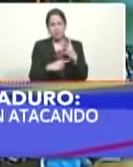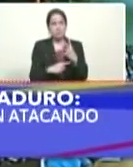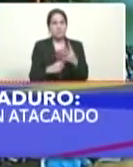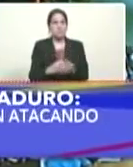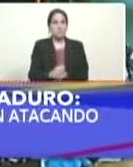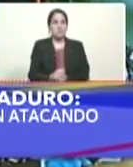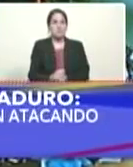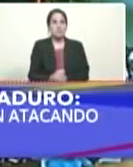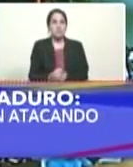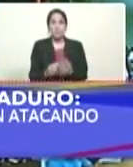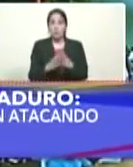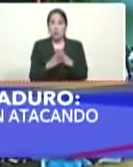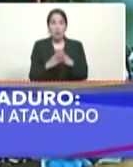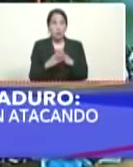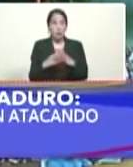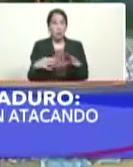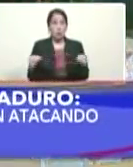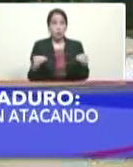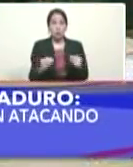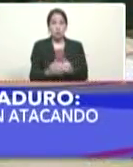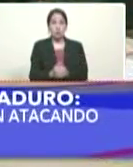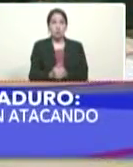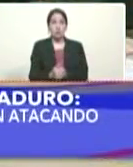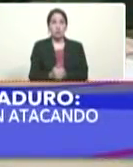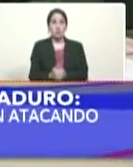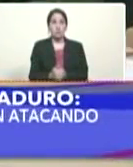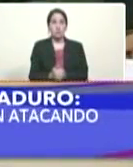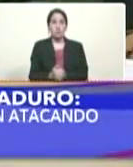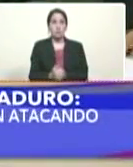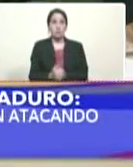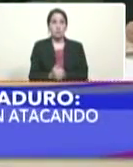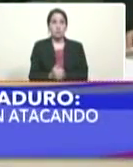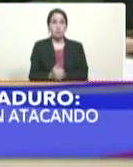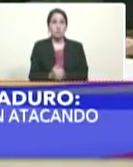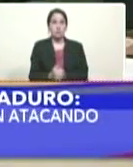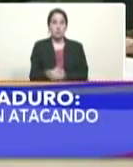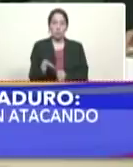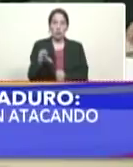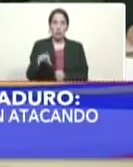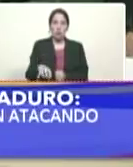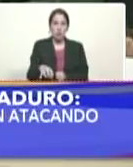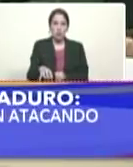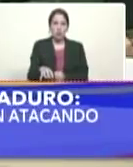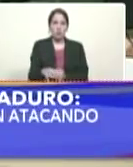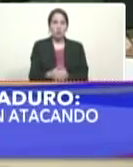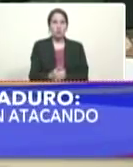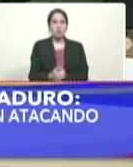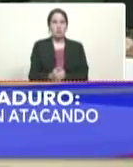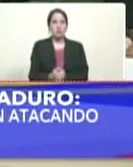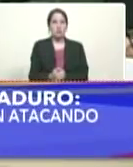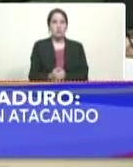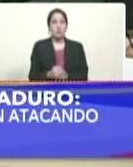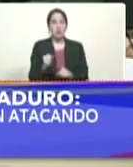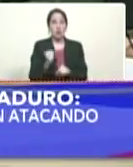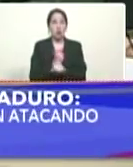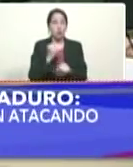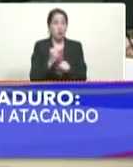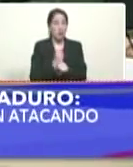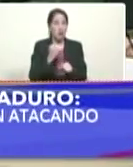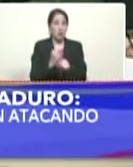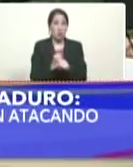un centro de mando nacional los centros de mando de todos los estados los trabajadores